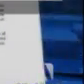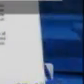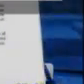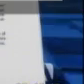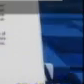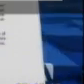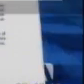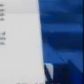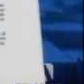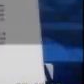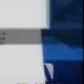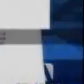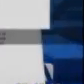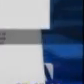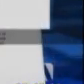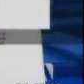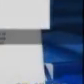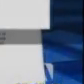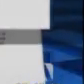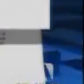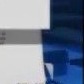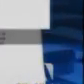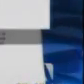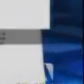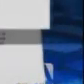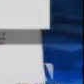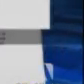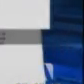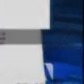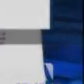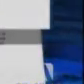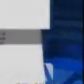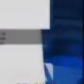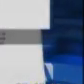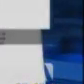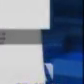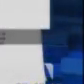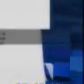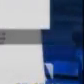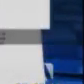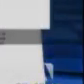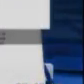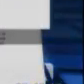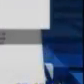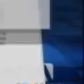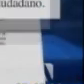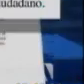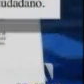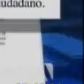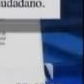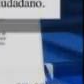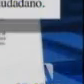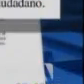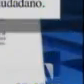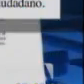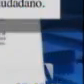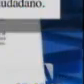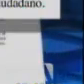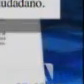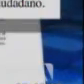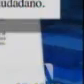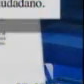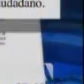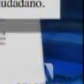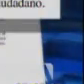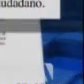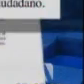las labores de coordinación con la Policía Nacional y las Fuerzas Armadas, pero la oscuridad de la noche y la falta de coordenadas de ubicación por parte del